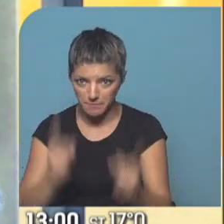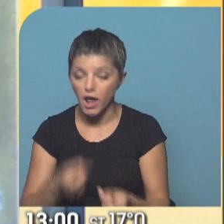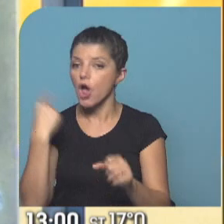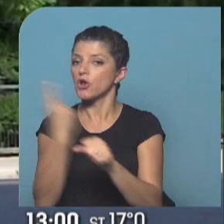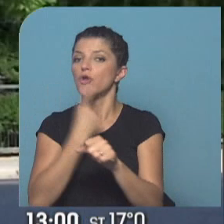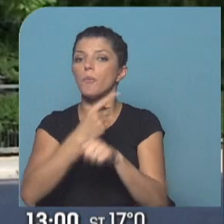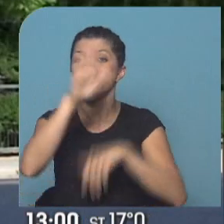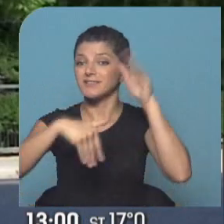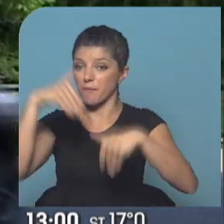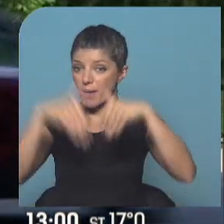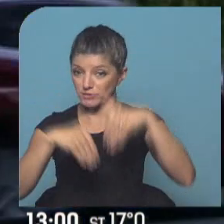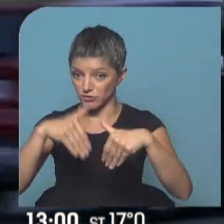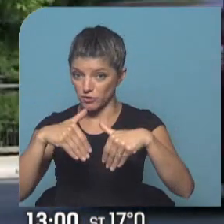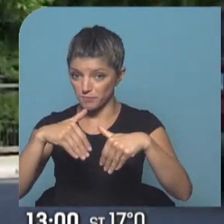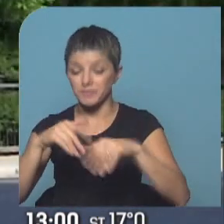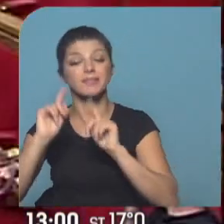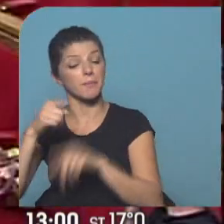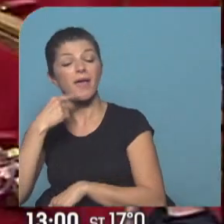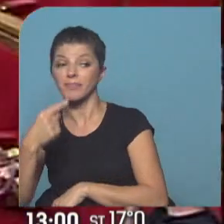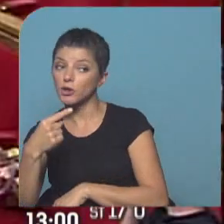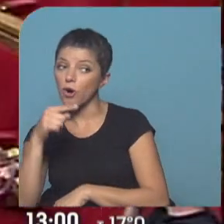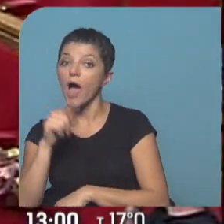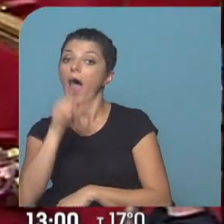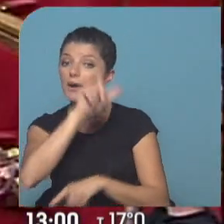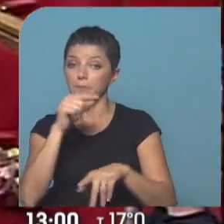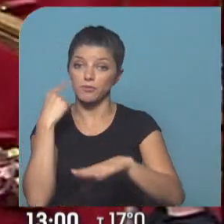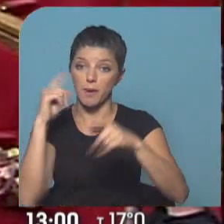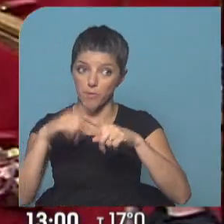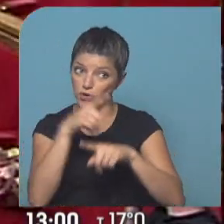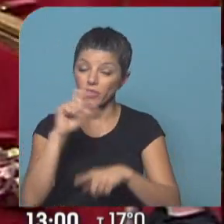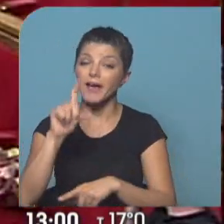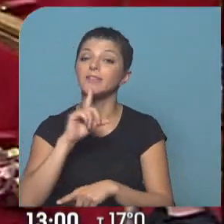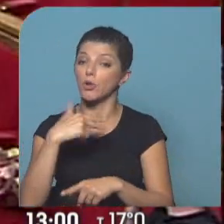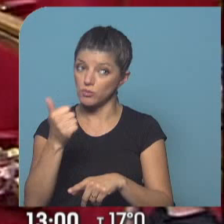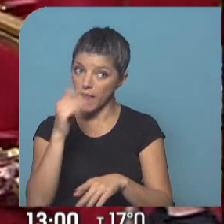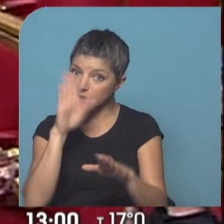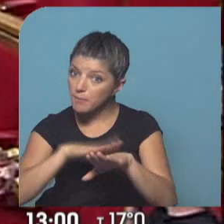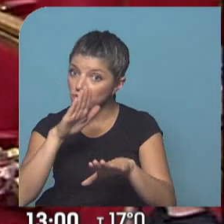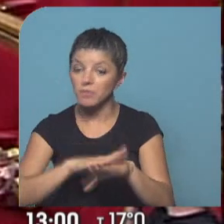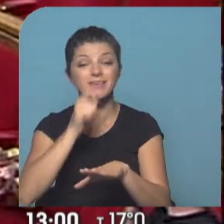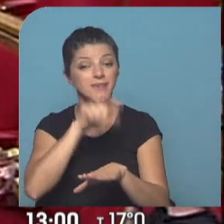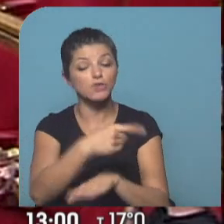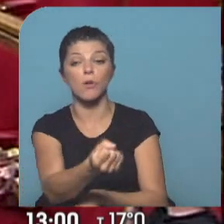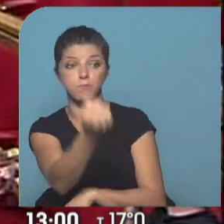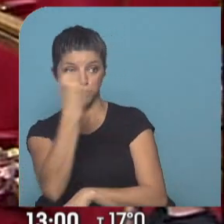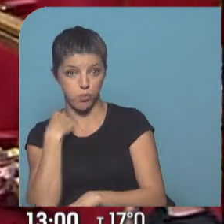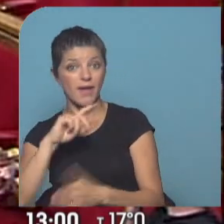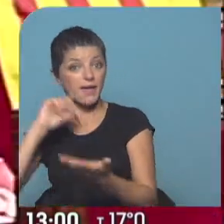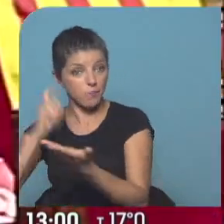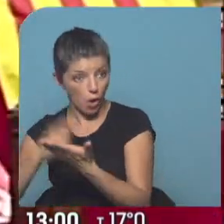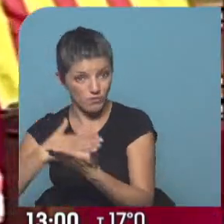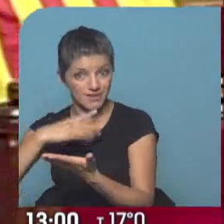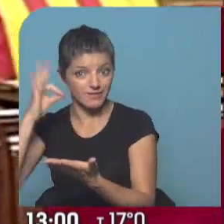convocatoria. En su fallo, advirtió además a las autoridades catalanas sobre la responsabilidad penal que les cabe en caso de no obedecer la